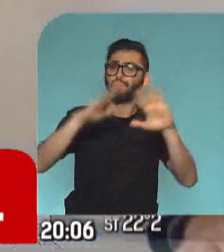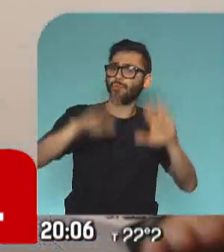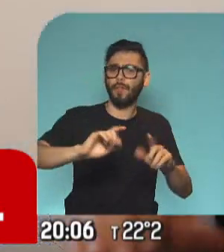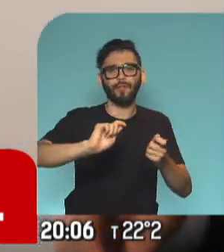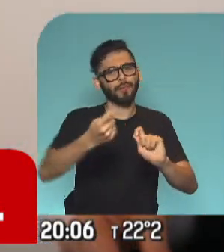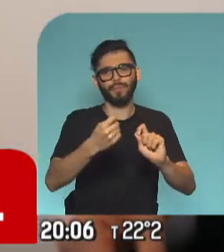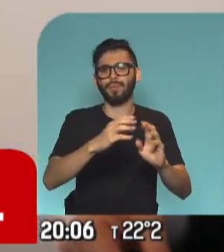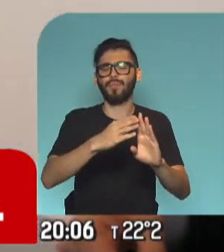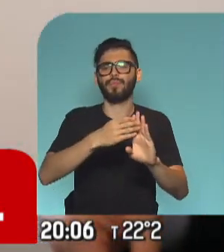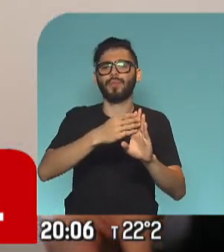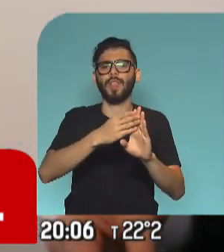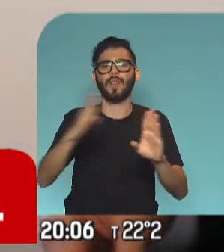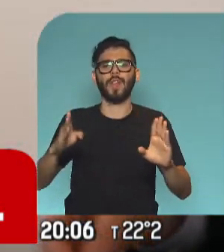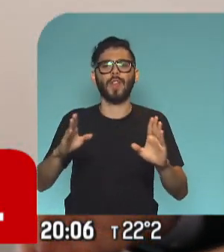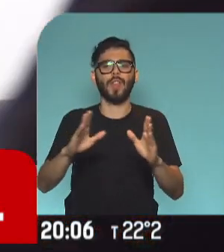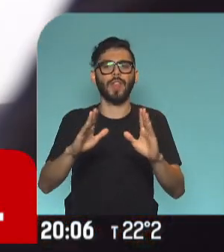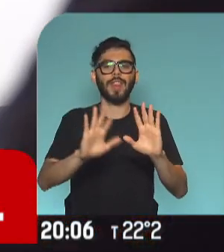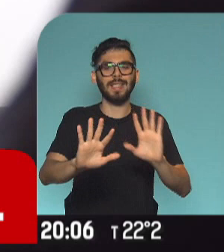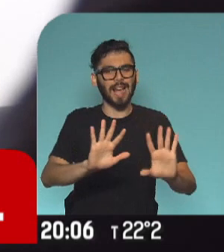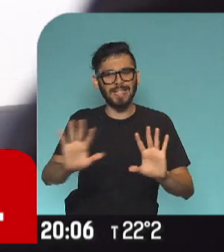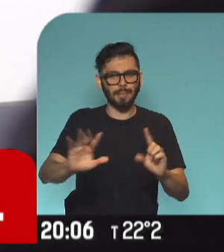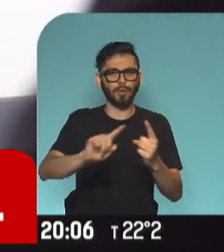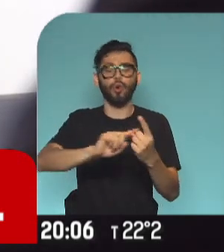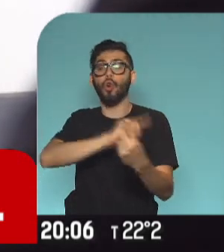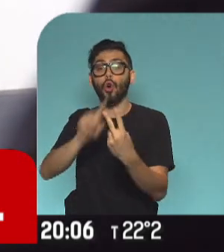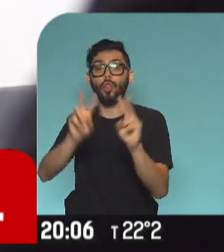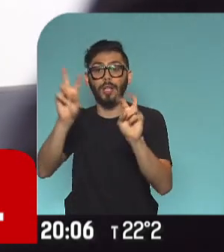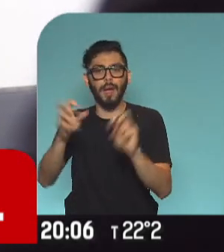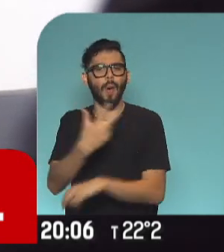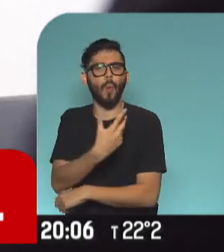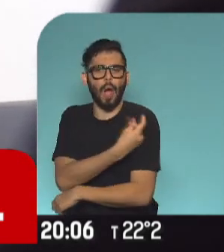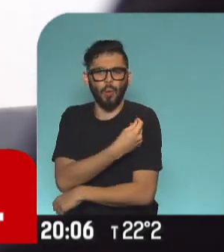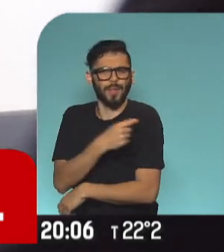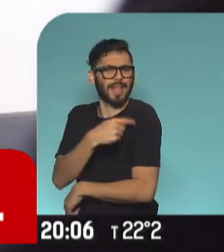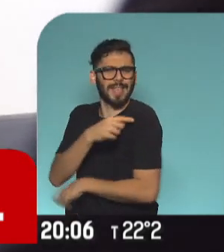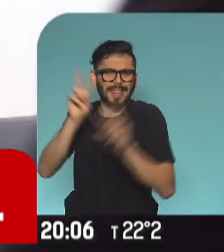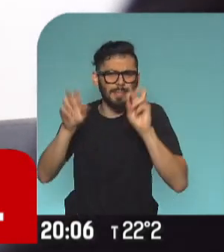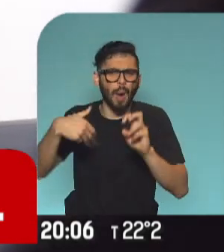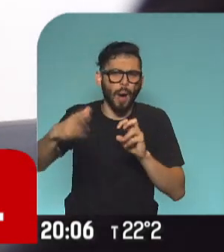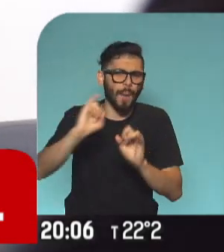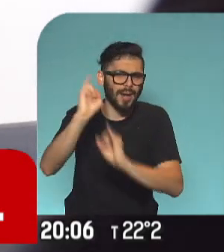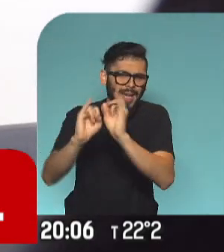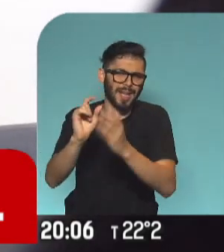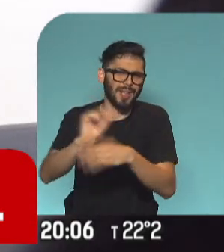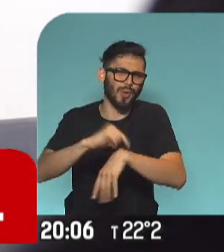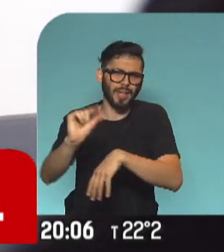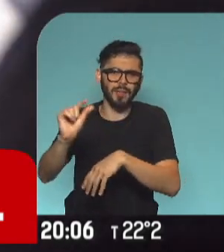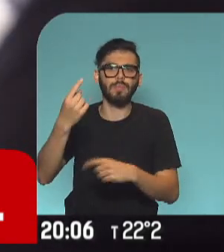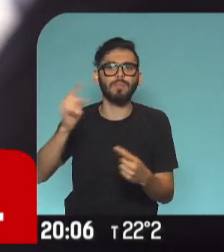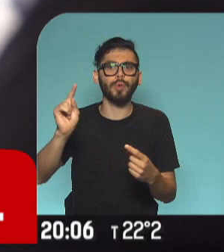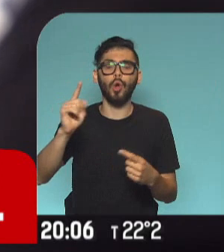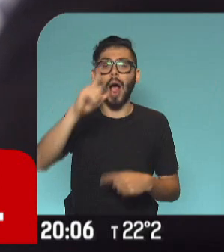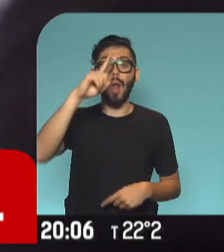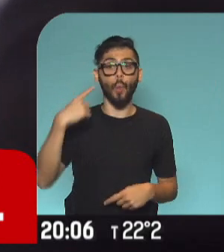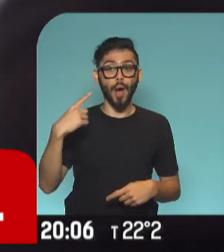social, al DISPO, y por otro lado, la vacuna. Ya vamos a hablar dentro de un rato del tema de la vacuna, pero me parece que en la disposición de Alberto Fernández de